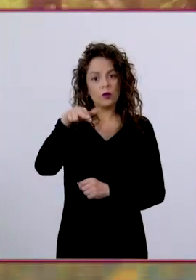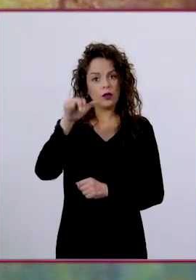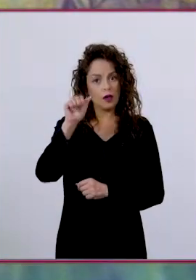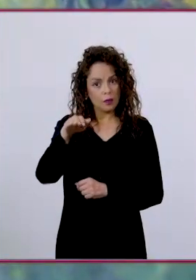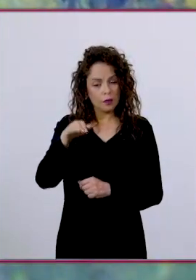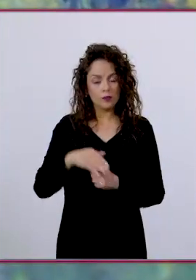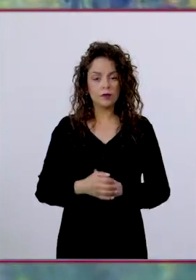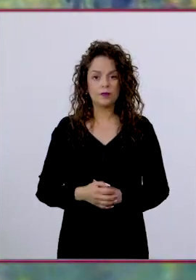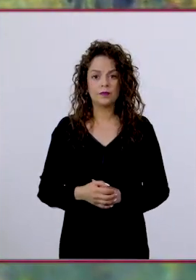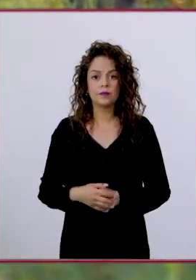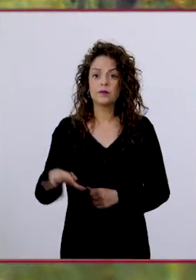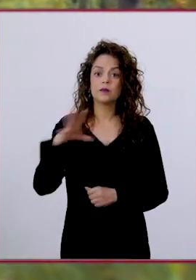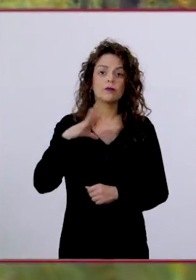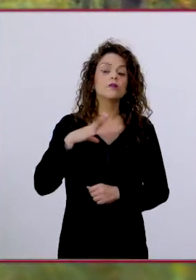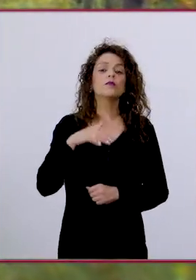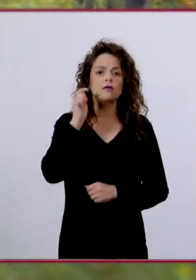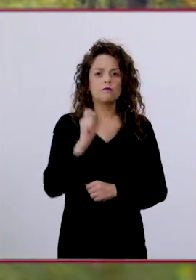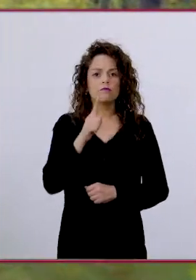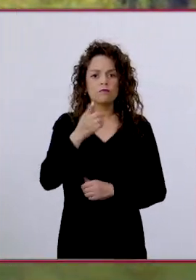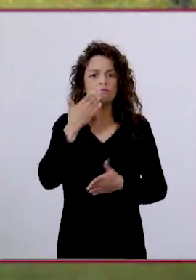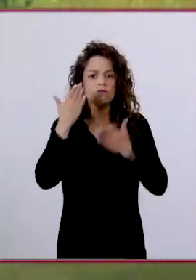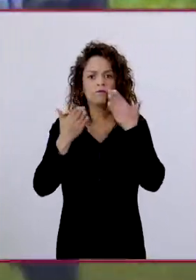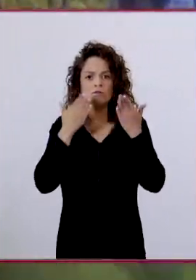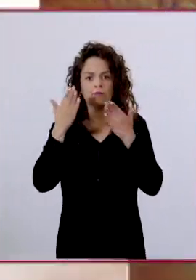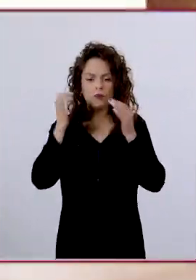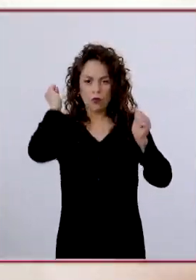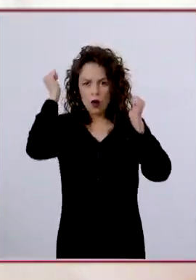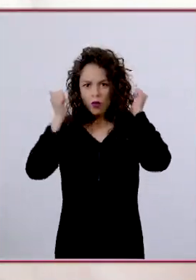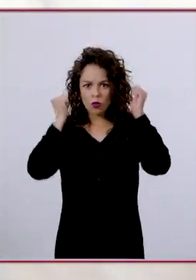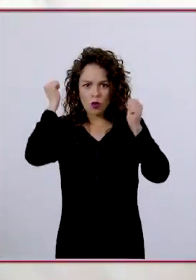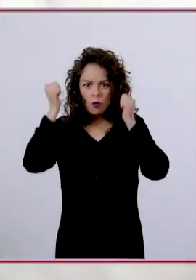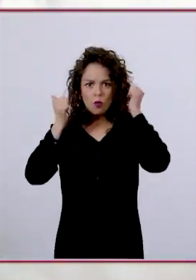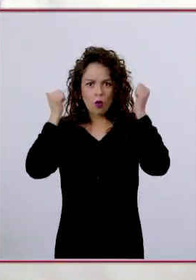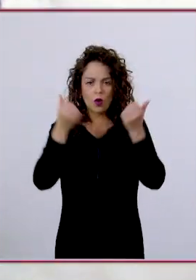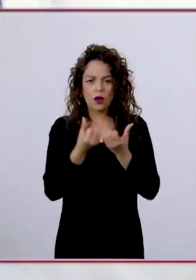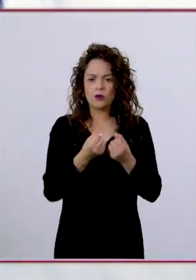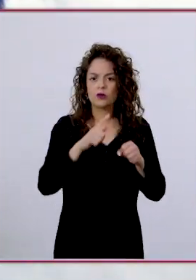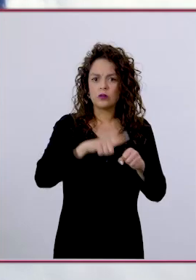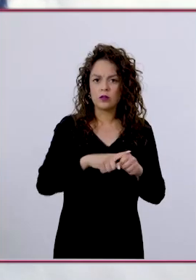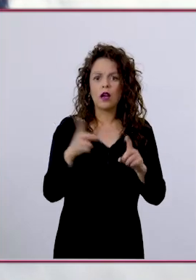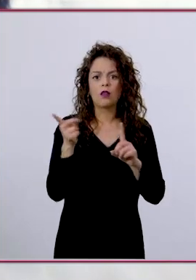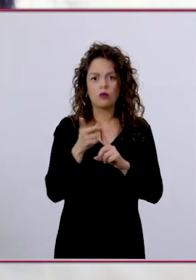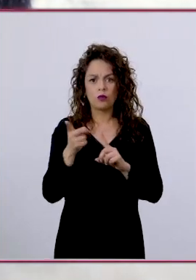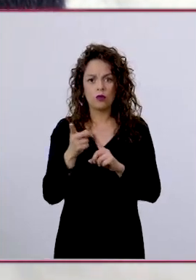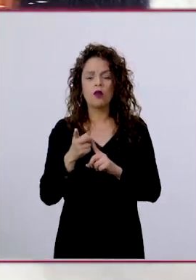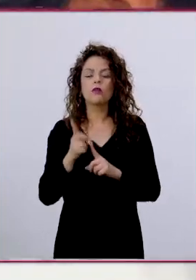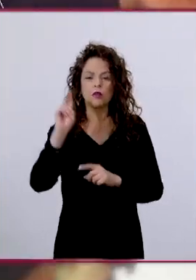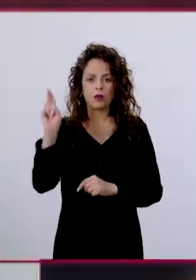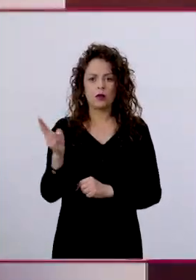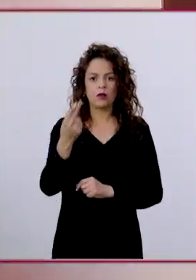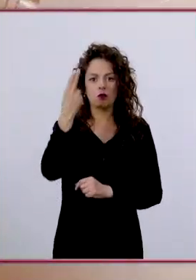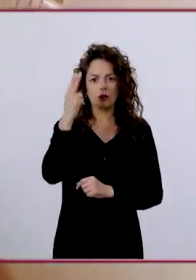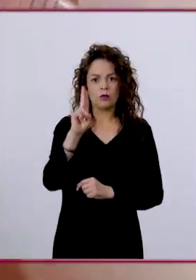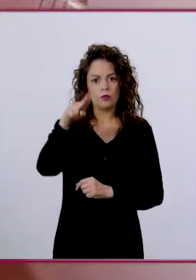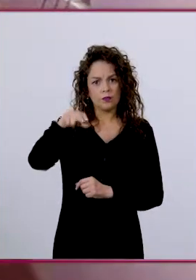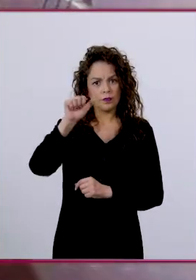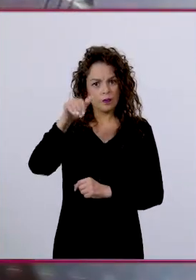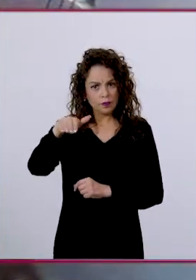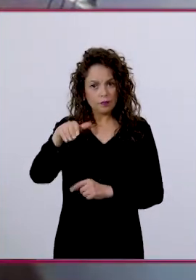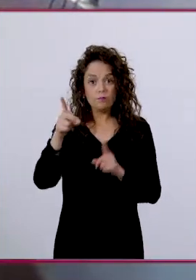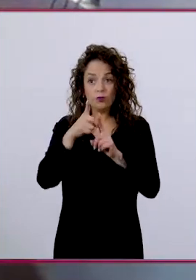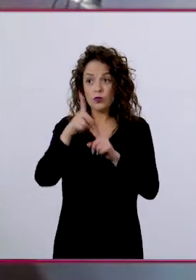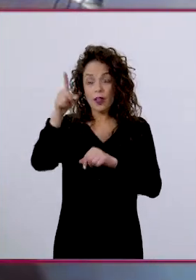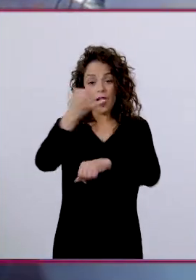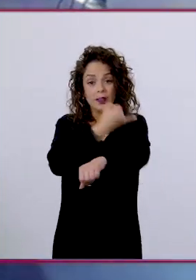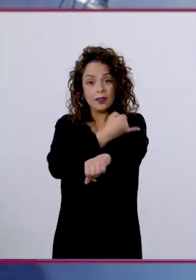de México. Cuenta con estudios de antropología social realizados en la Universidad Autónoma Metropolitana Unidad